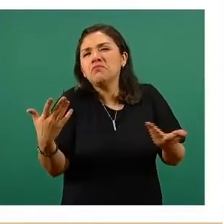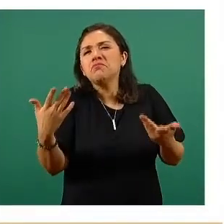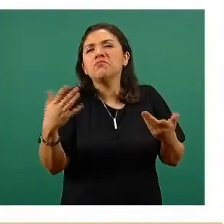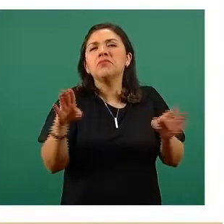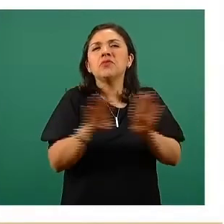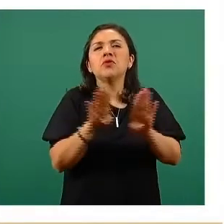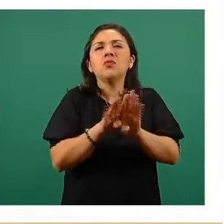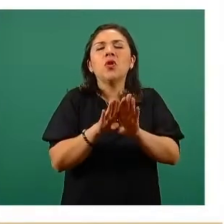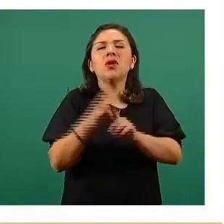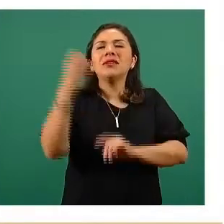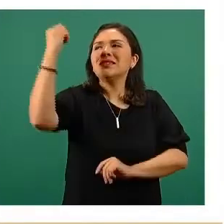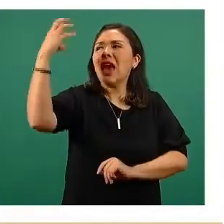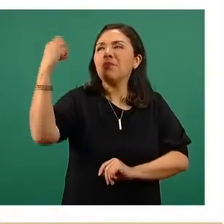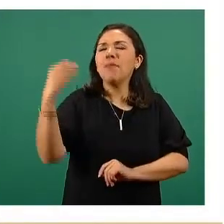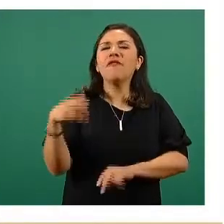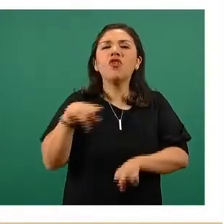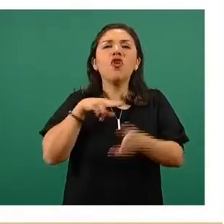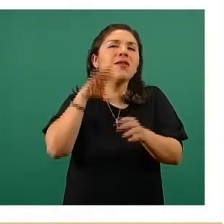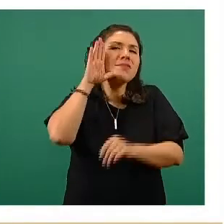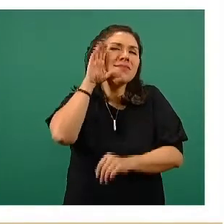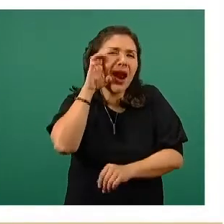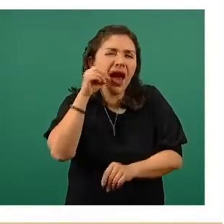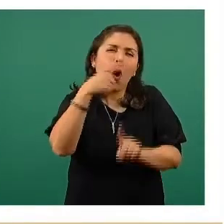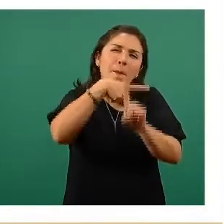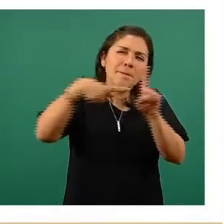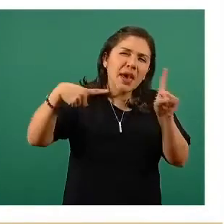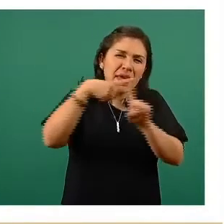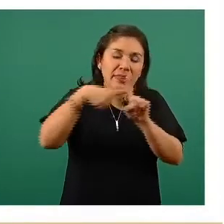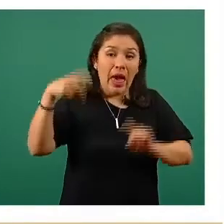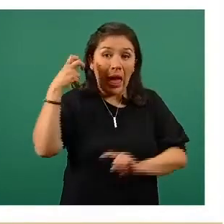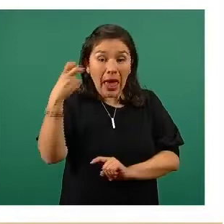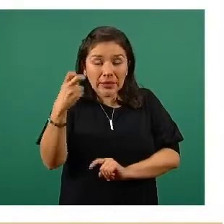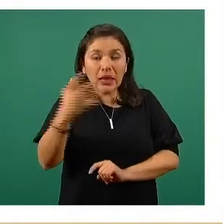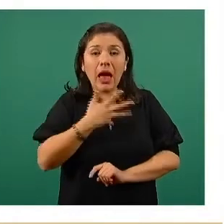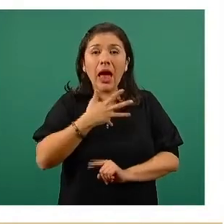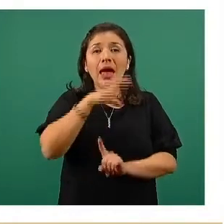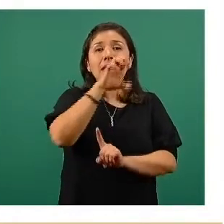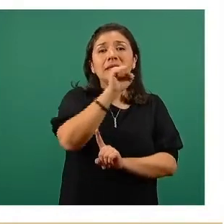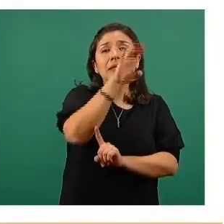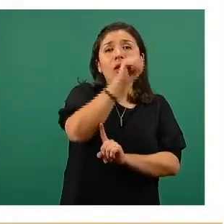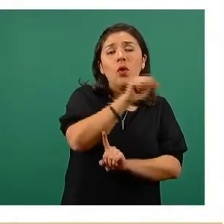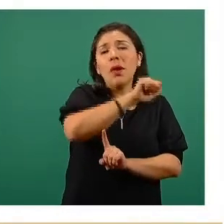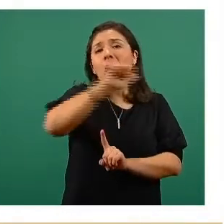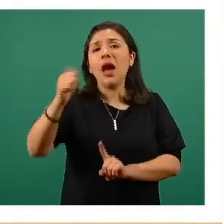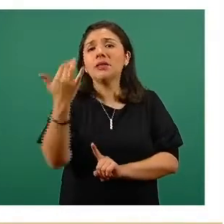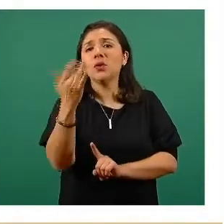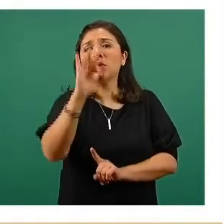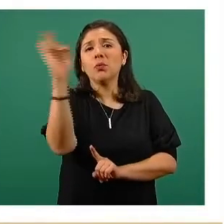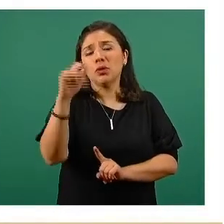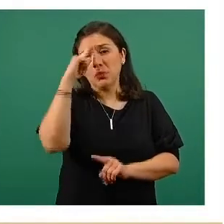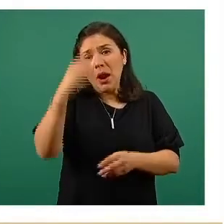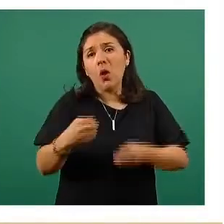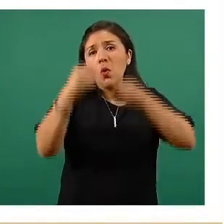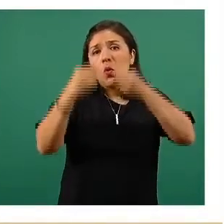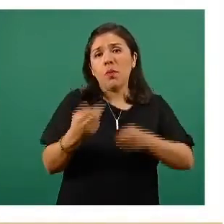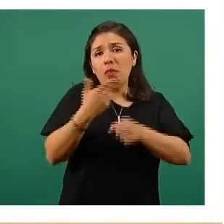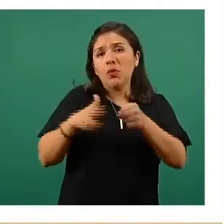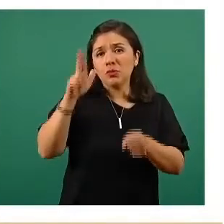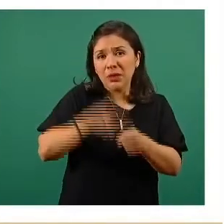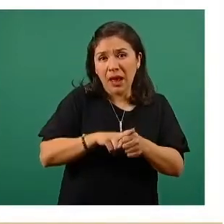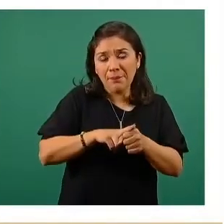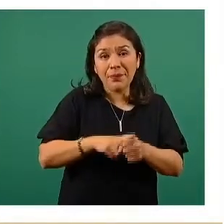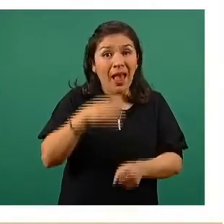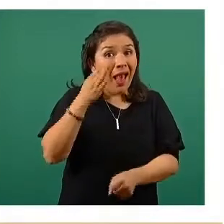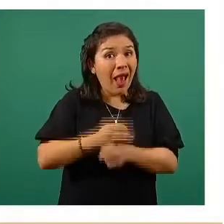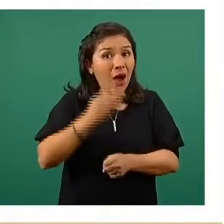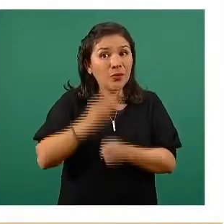una semaforización naranja o intermedia, en donde tenemos entre 69 y 50% de ocupación. Actualmente